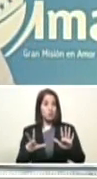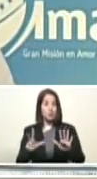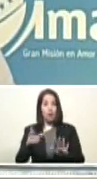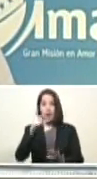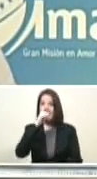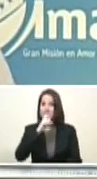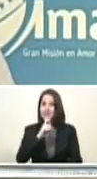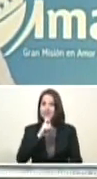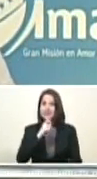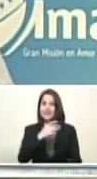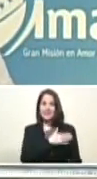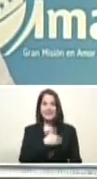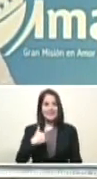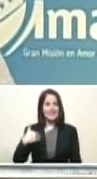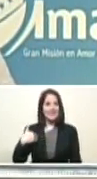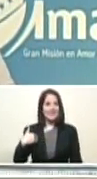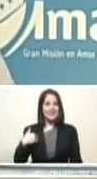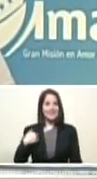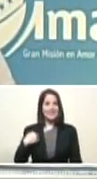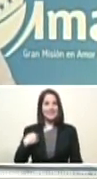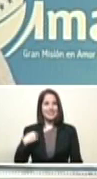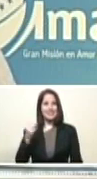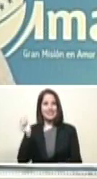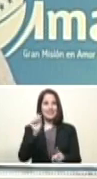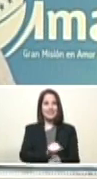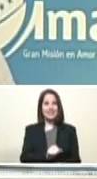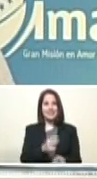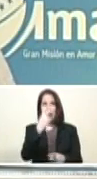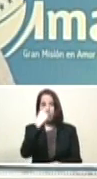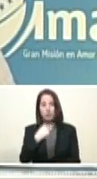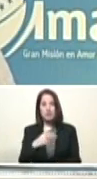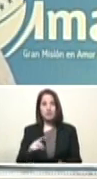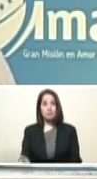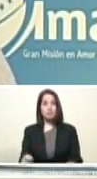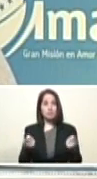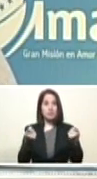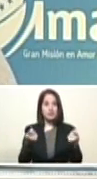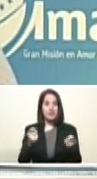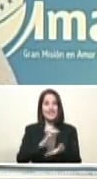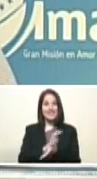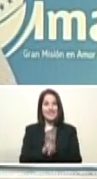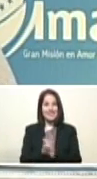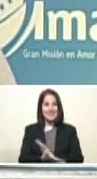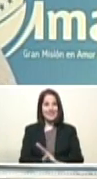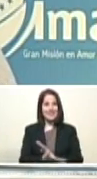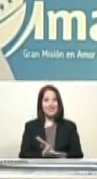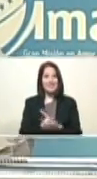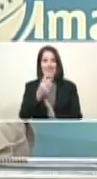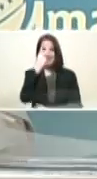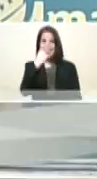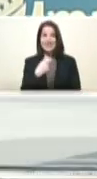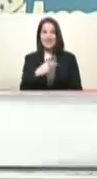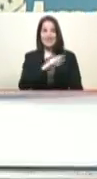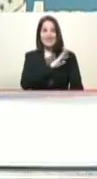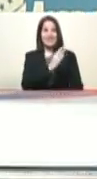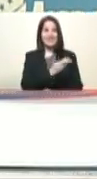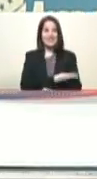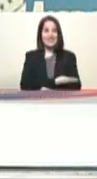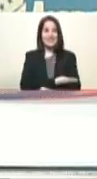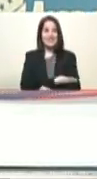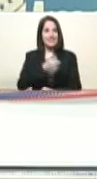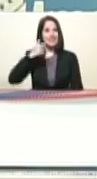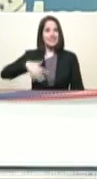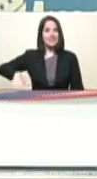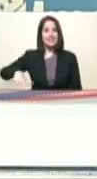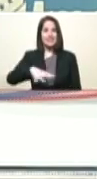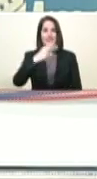quieres superar la pobreza, si quieres acabar con la pobreza, dale poder a los pobres. Fue el